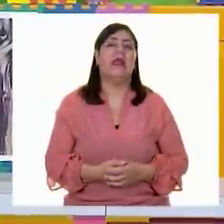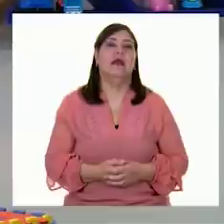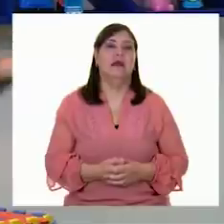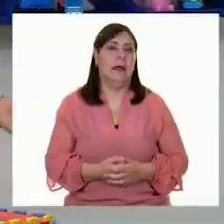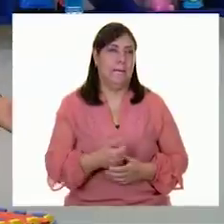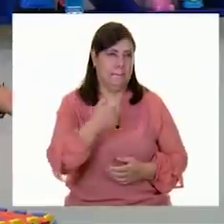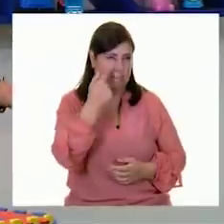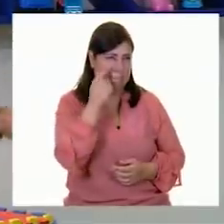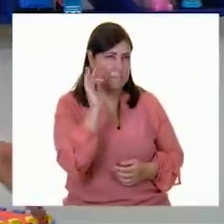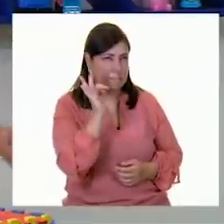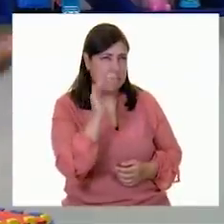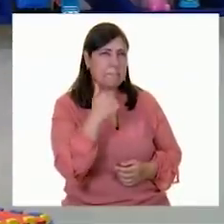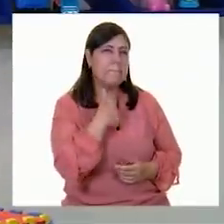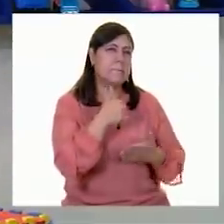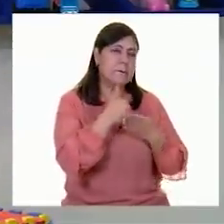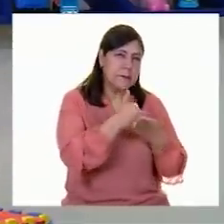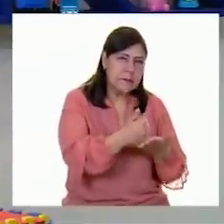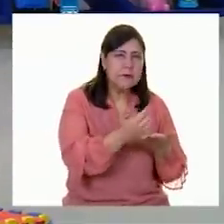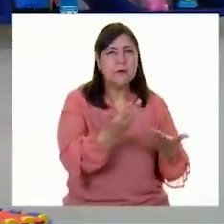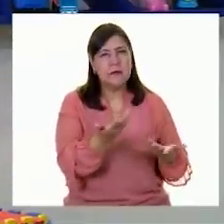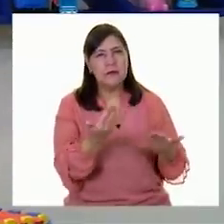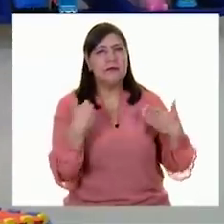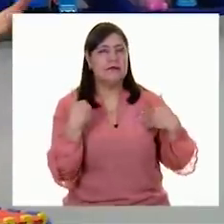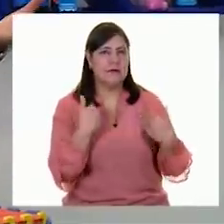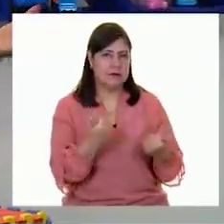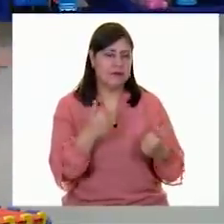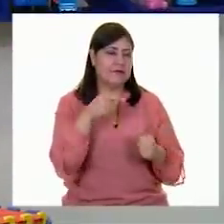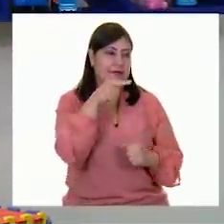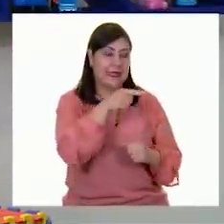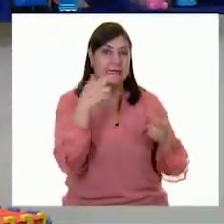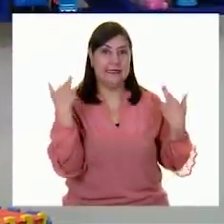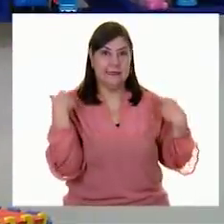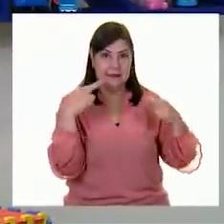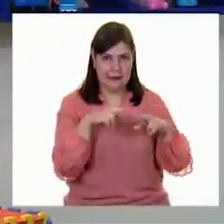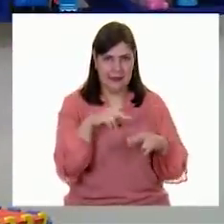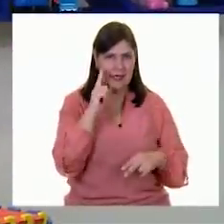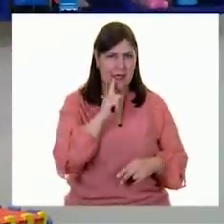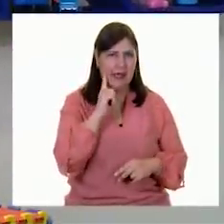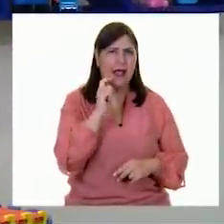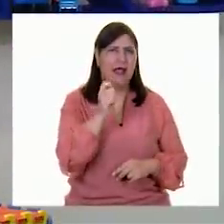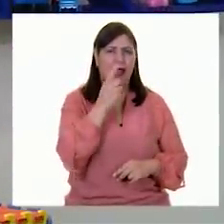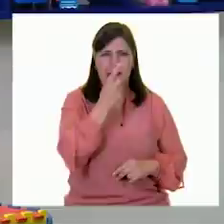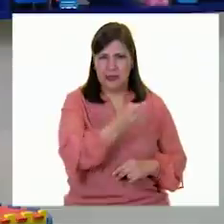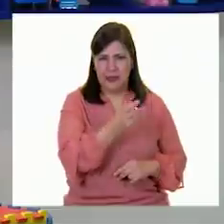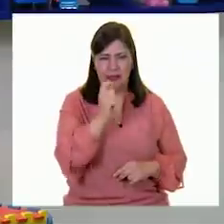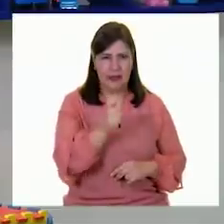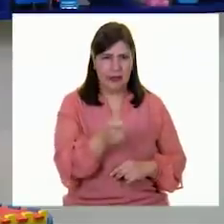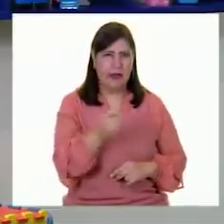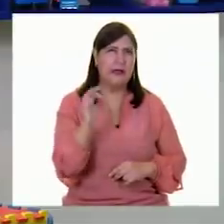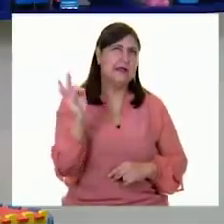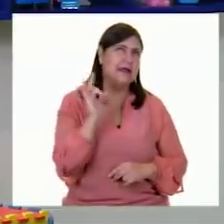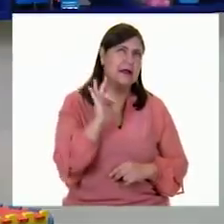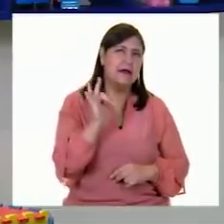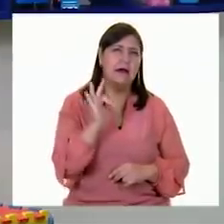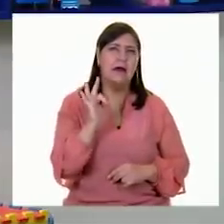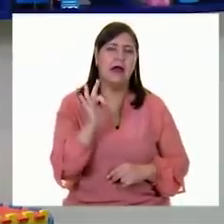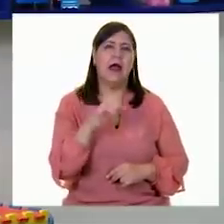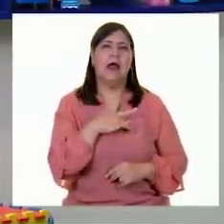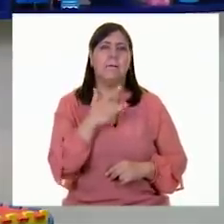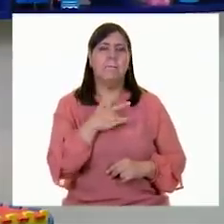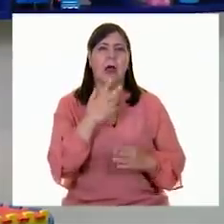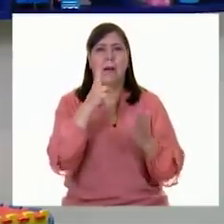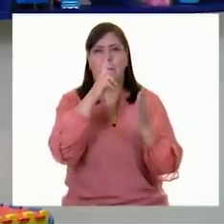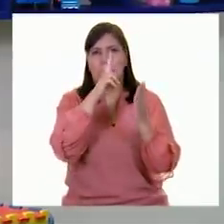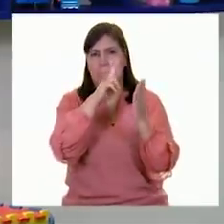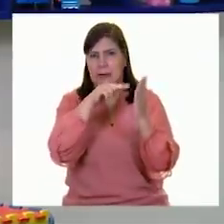quizás puedo ayudarte a entender lo que la maestra Angie dijo, Pepe. Tal vez con la obra de Frida